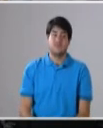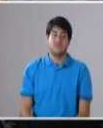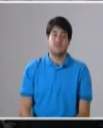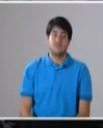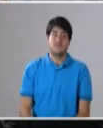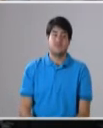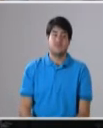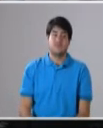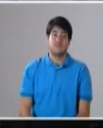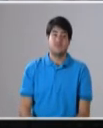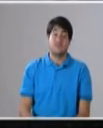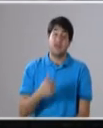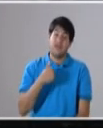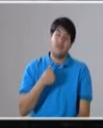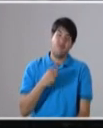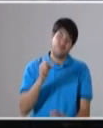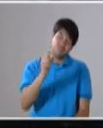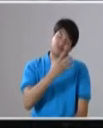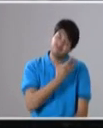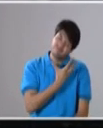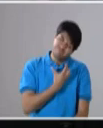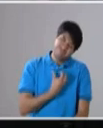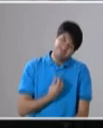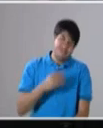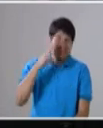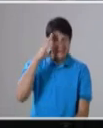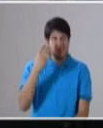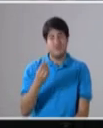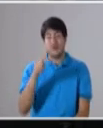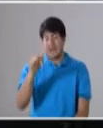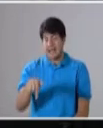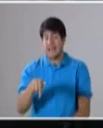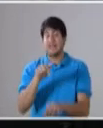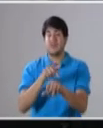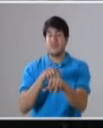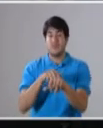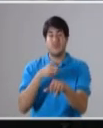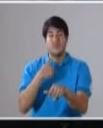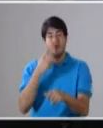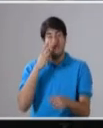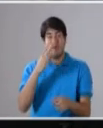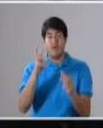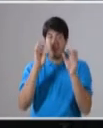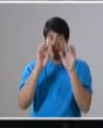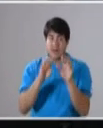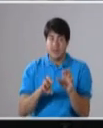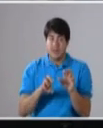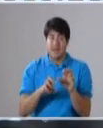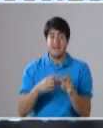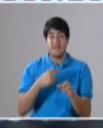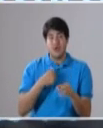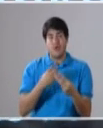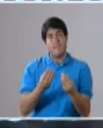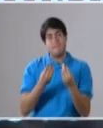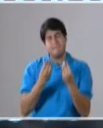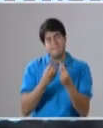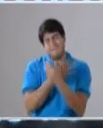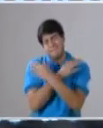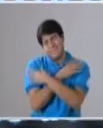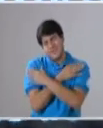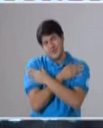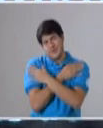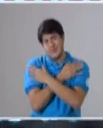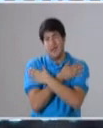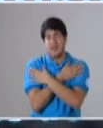Yo estoy un poco triste, me he puesto últimamente, hermano, porque he visto gente que, pues, les tengo mucho cariño, no